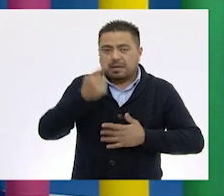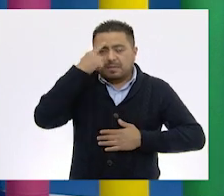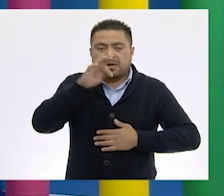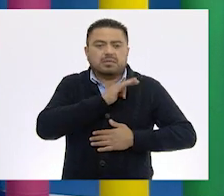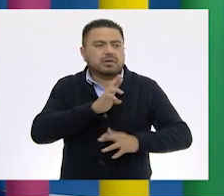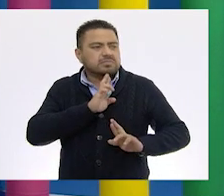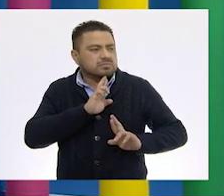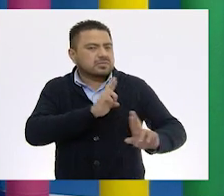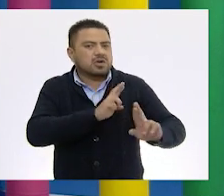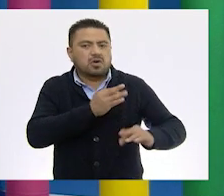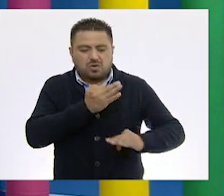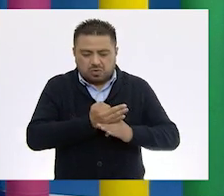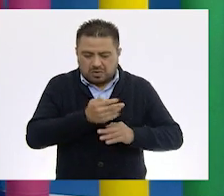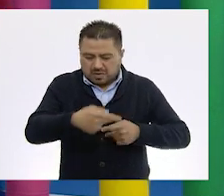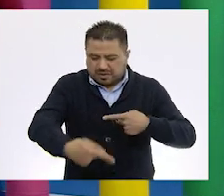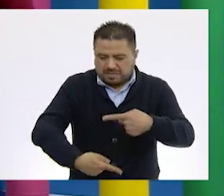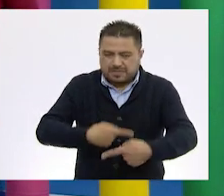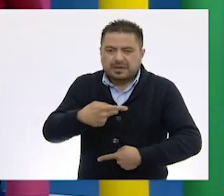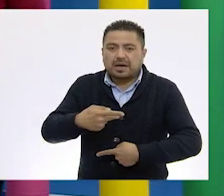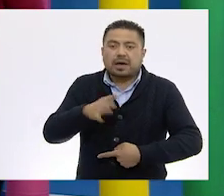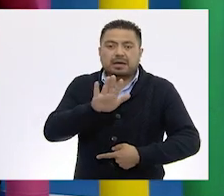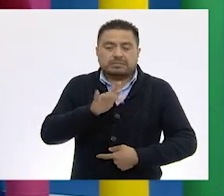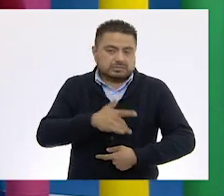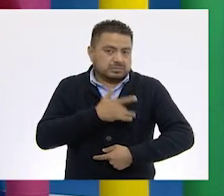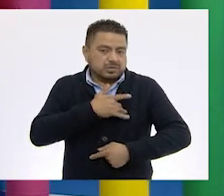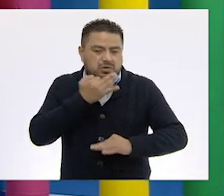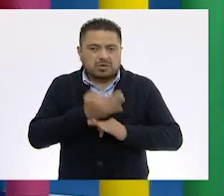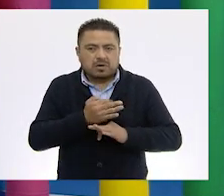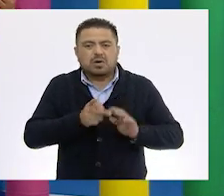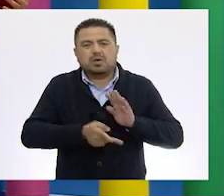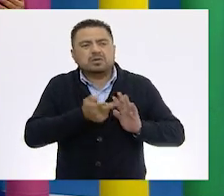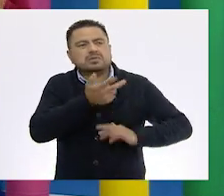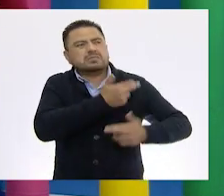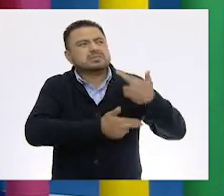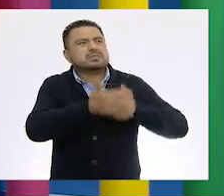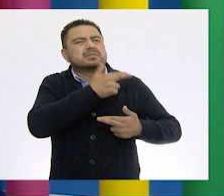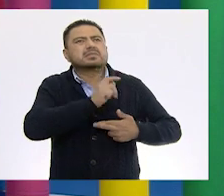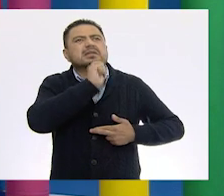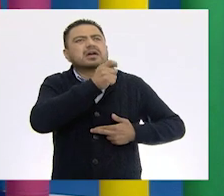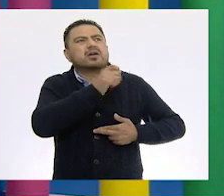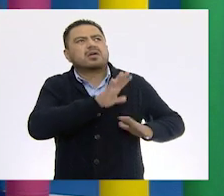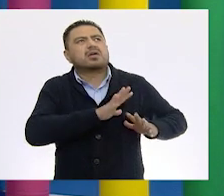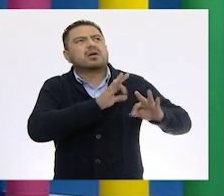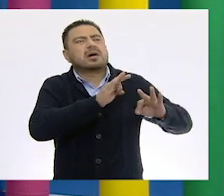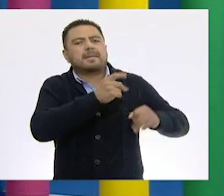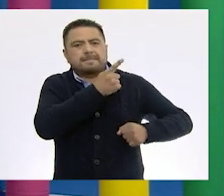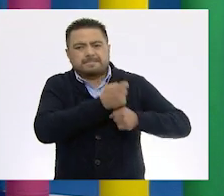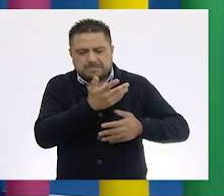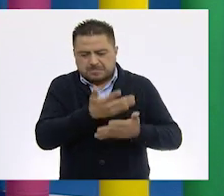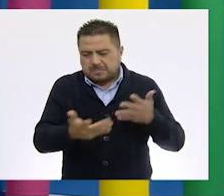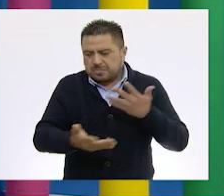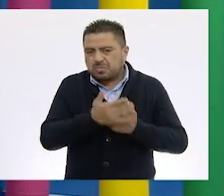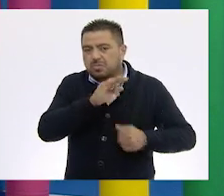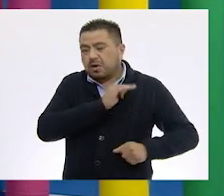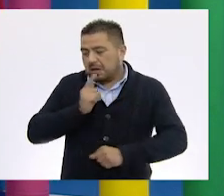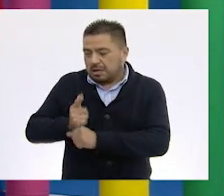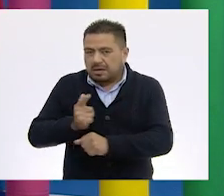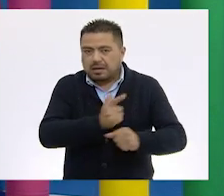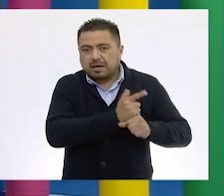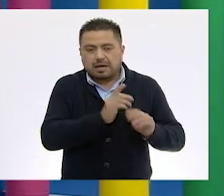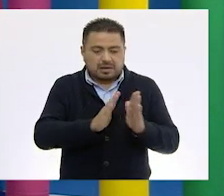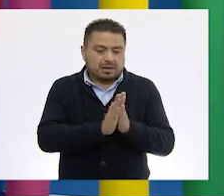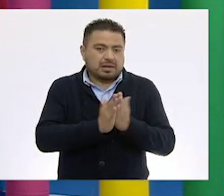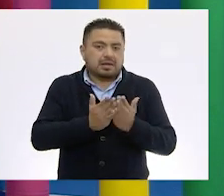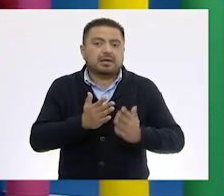dar respuesta a nuestra pregunta. ¿Les parece si vamos repasando qué tipos de fuentes de primera mano podemos encontrar en